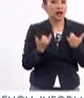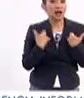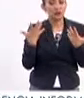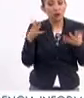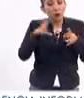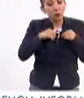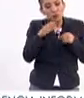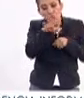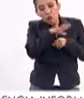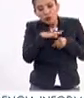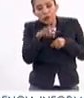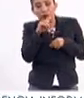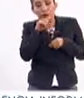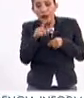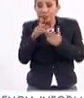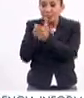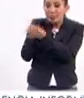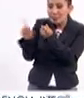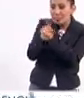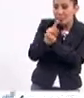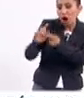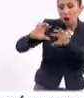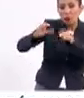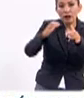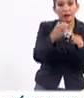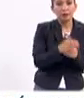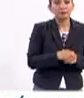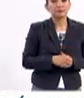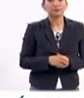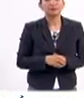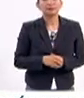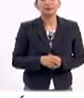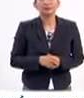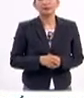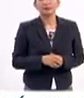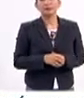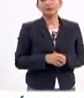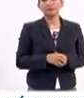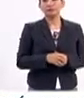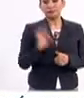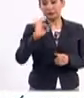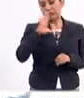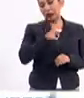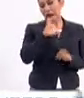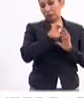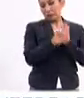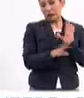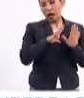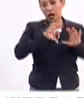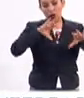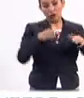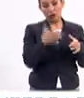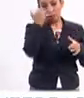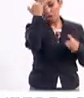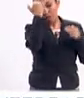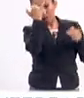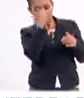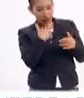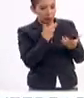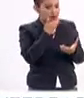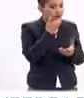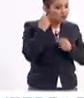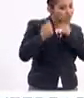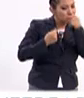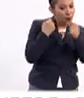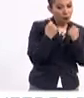de su entorno, pero también se relacionen con sus comunidades. Si en una comunidad hay como mitos de creación,